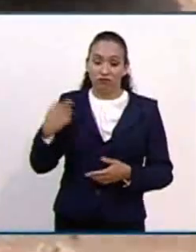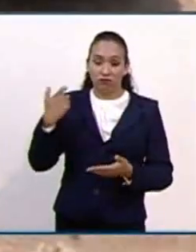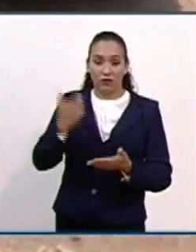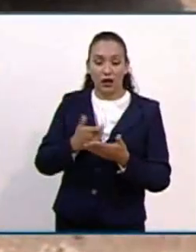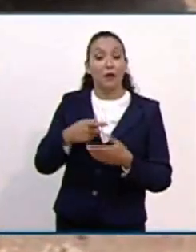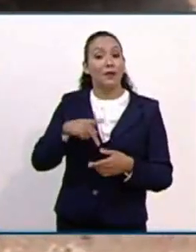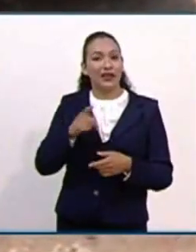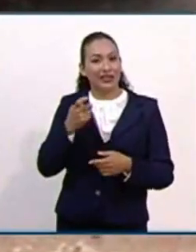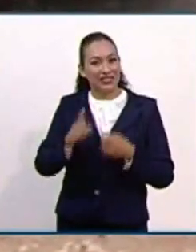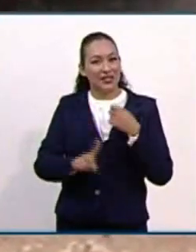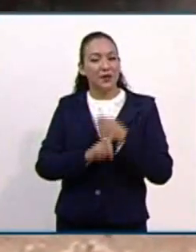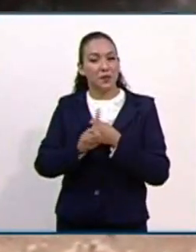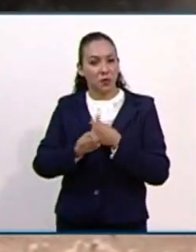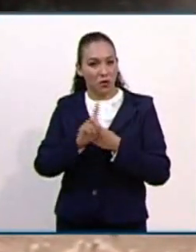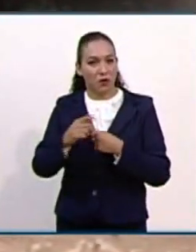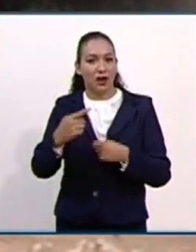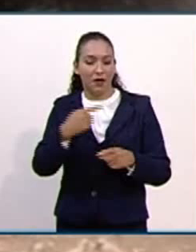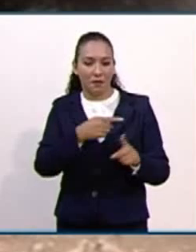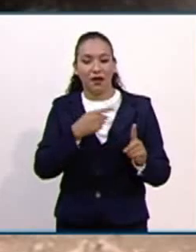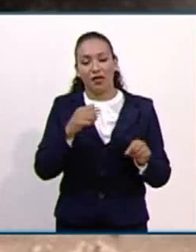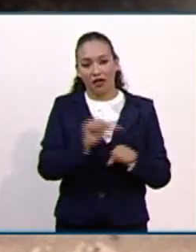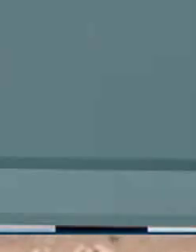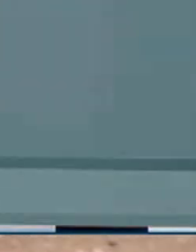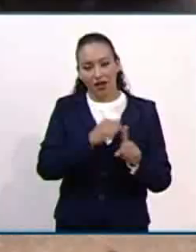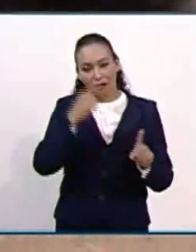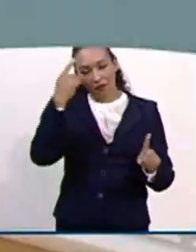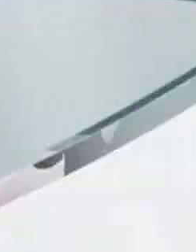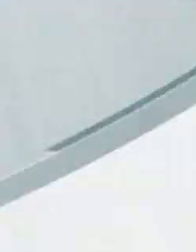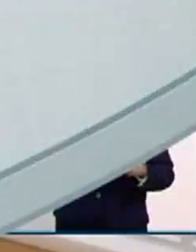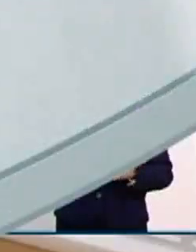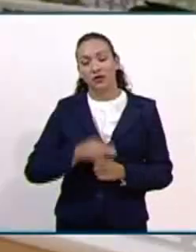pueden afectar el patrimonio del quejoso.